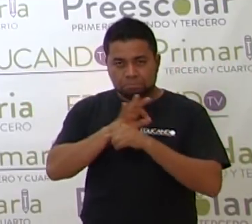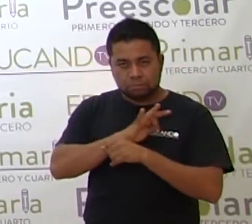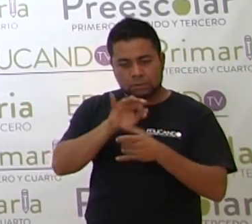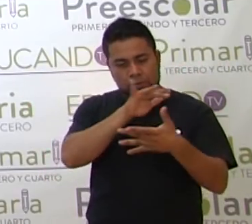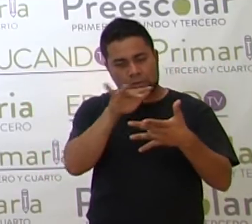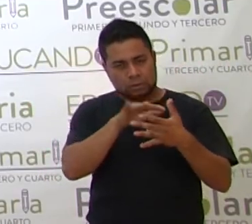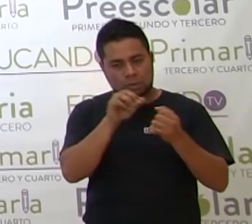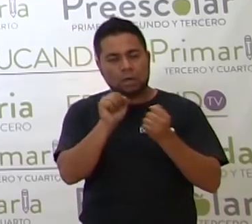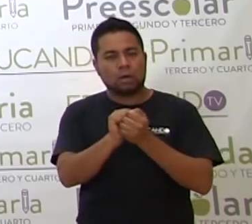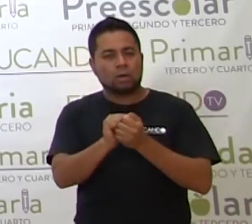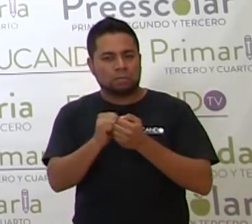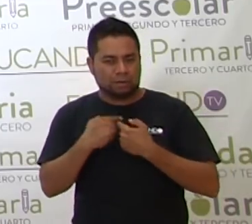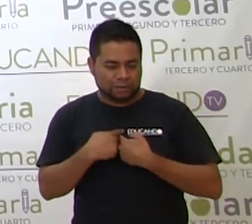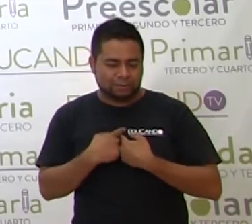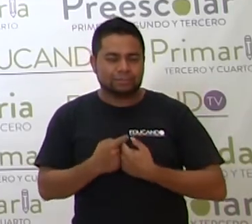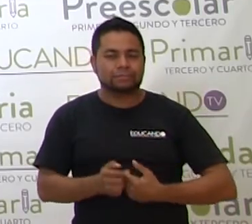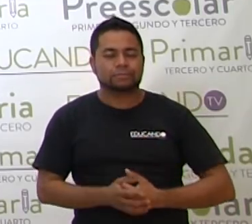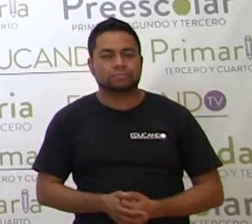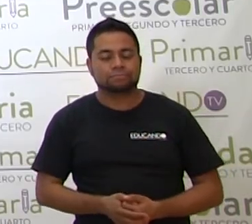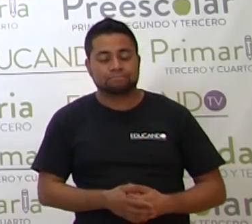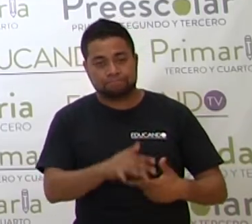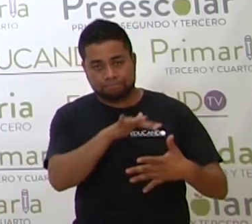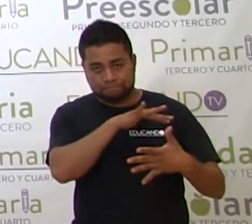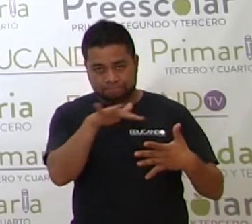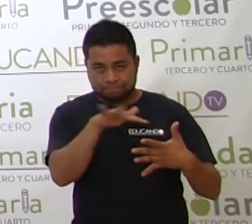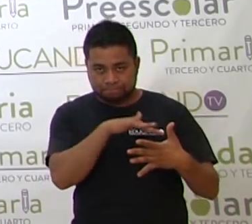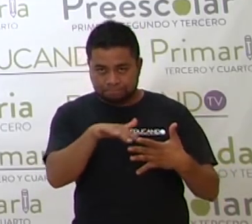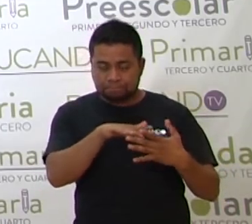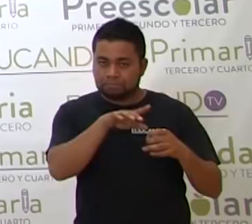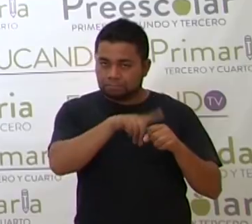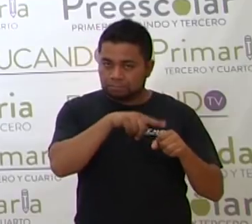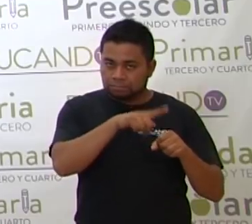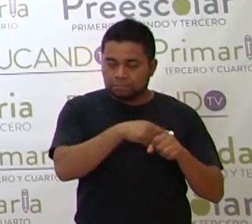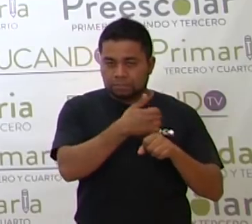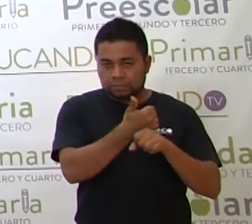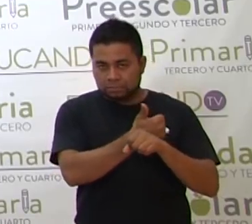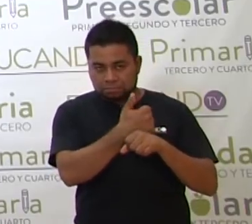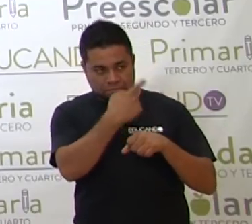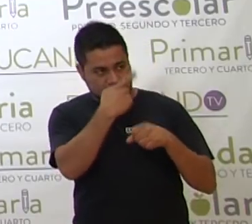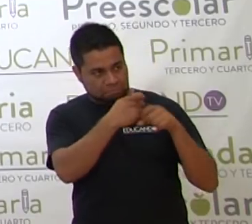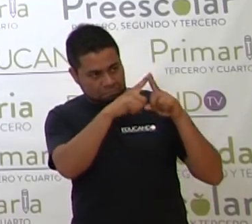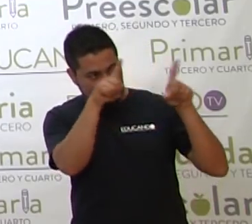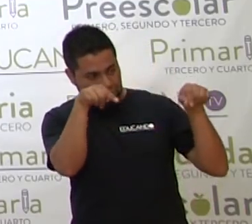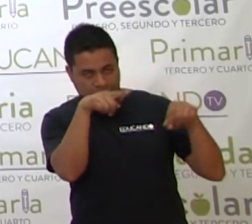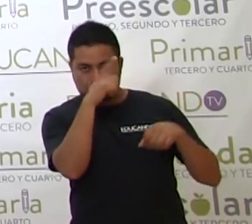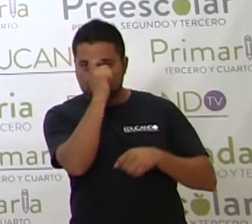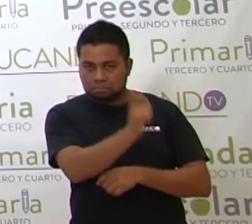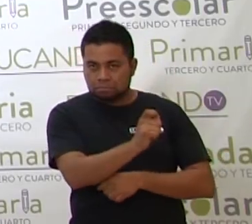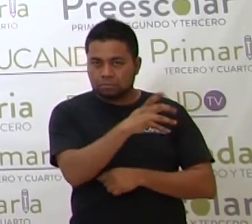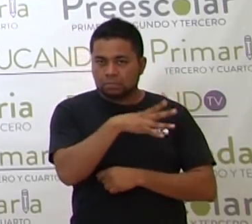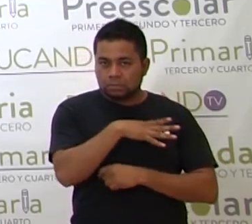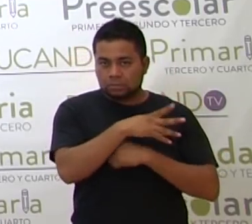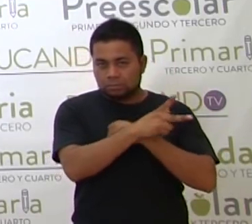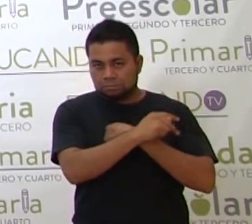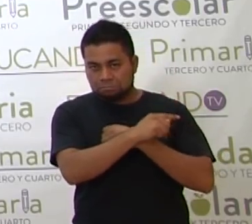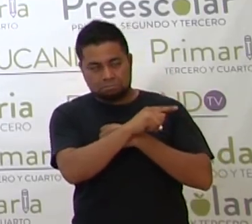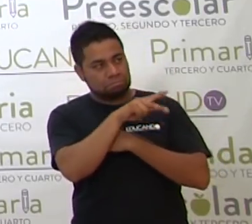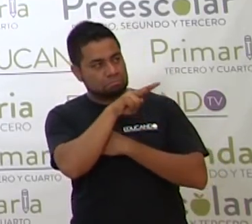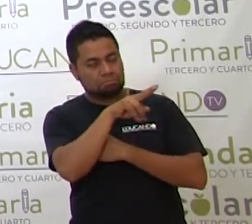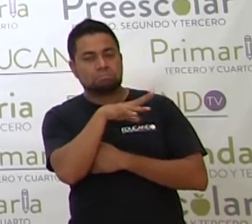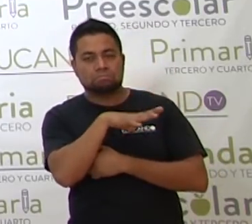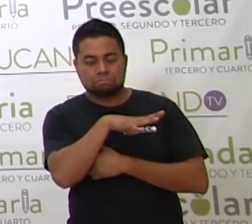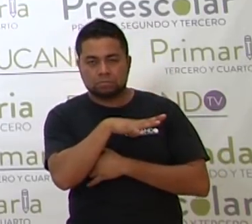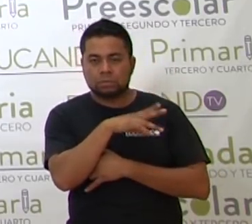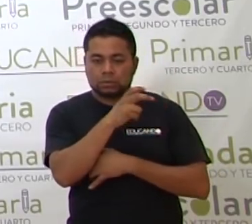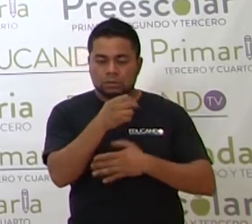leerlos conmigo. Vamos a leer el de color amarillo primero. Bien, lo tienes en pantalla y eso te va